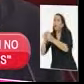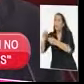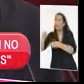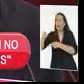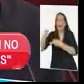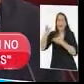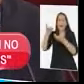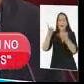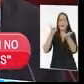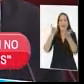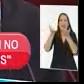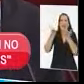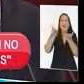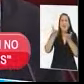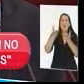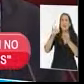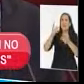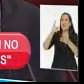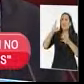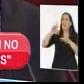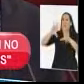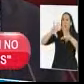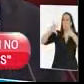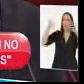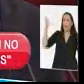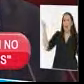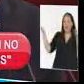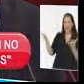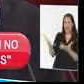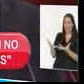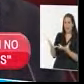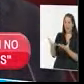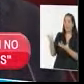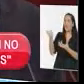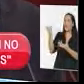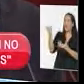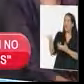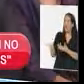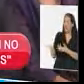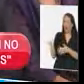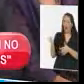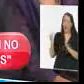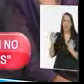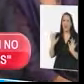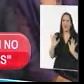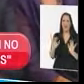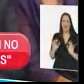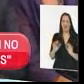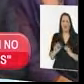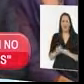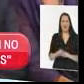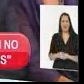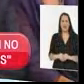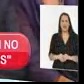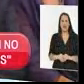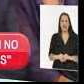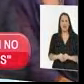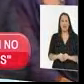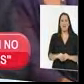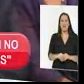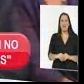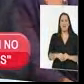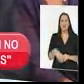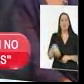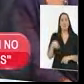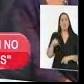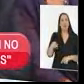una década de, creo que dijo, de decadencia y de corrupción, obvio que yo aplaudo cuando dice eso, porque lo comparto